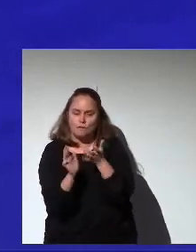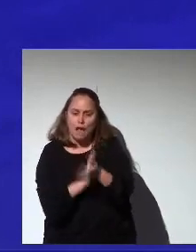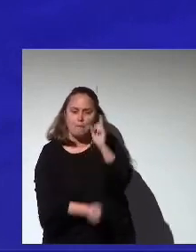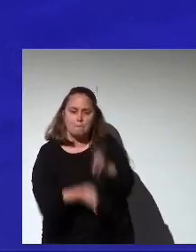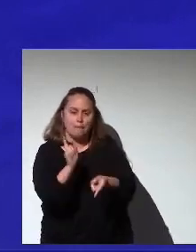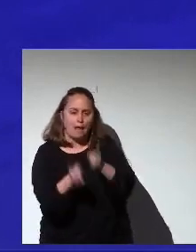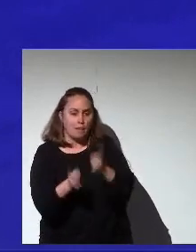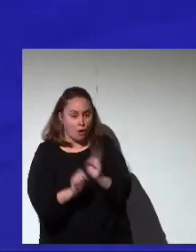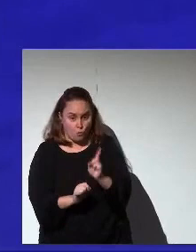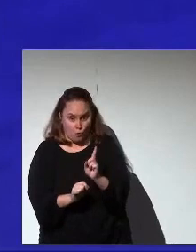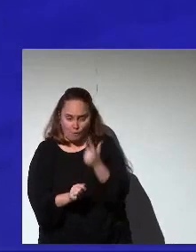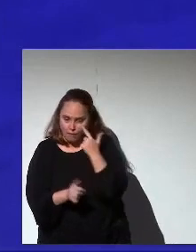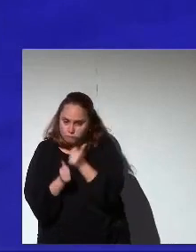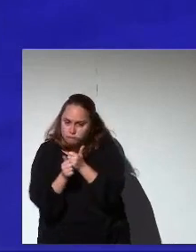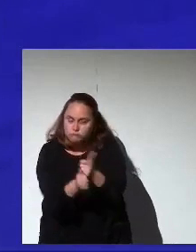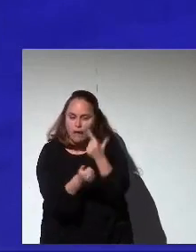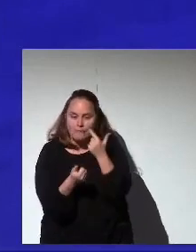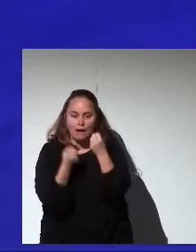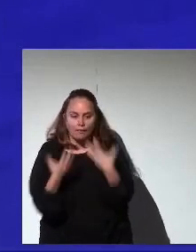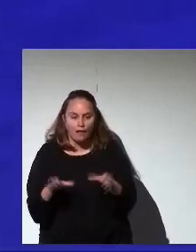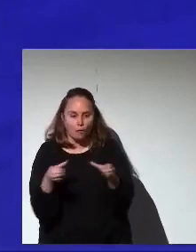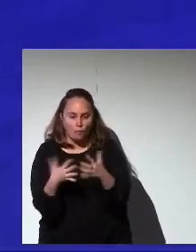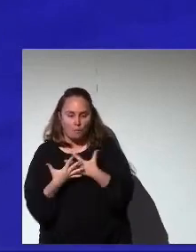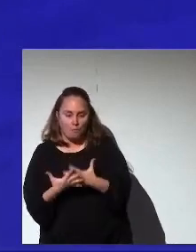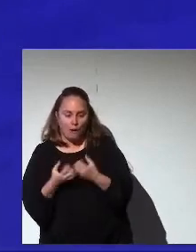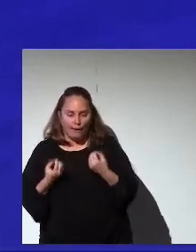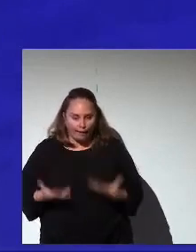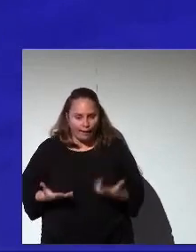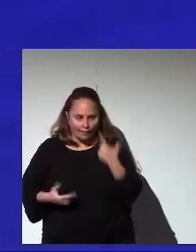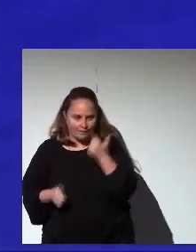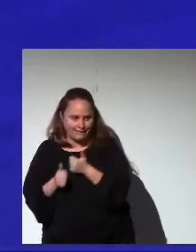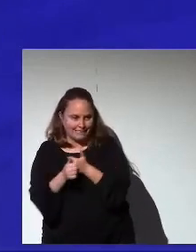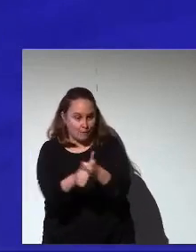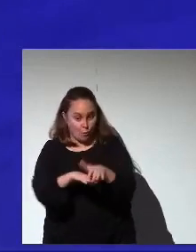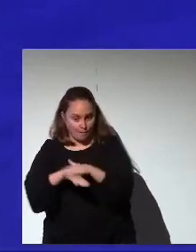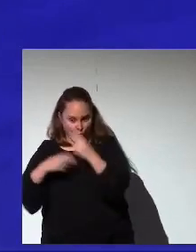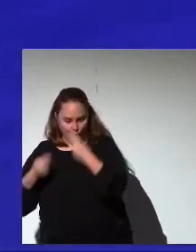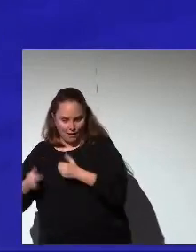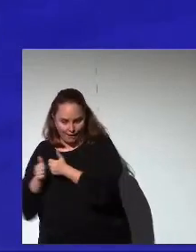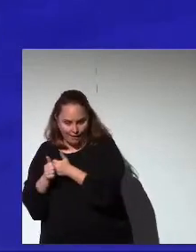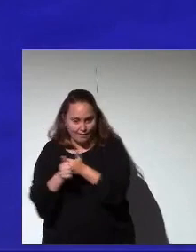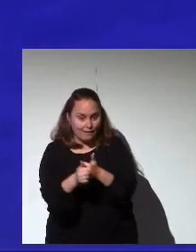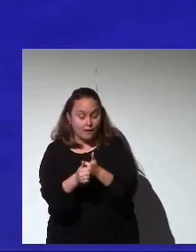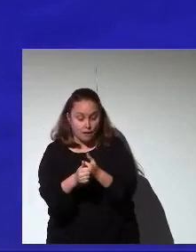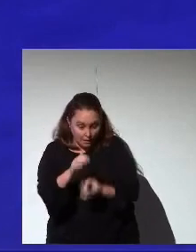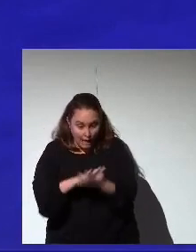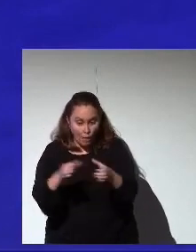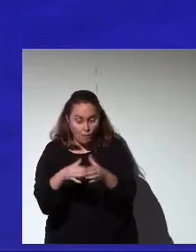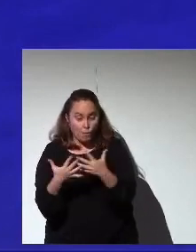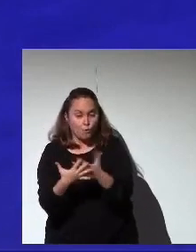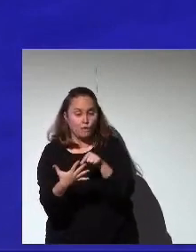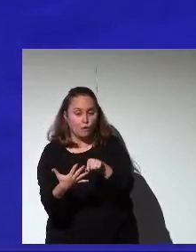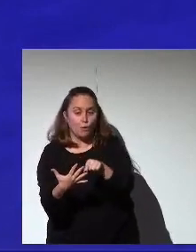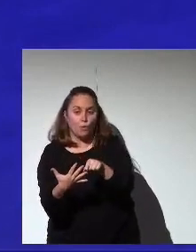es el desarrollo de esa agrupación de voluntarios. Pero esa agrupación de voluntarios